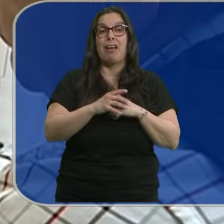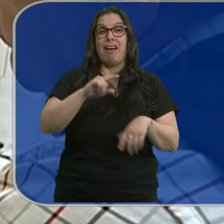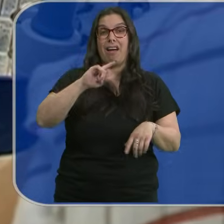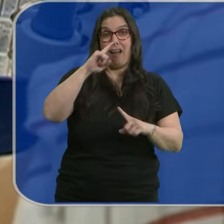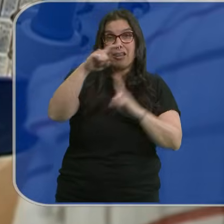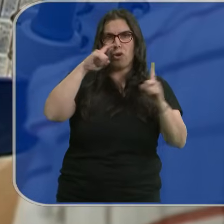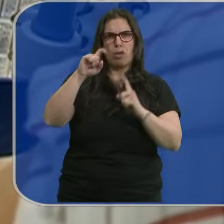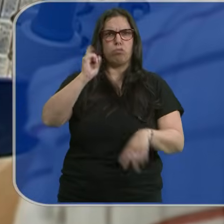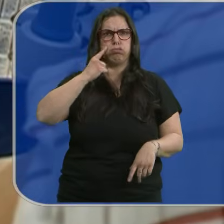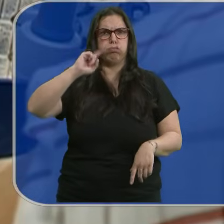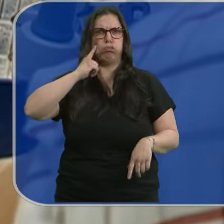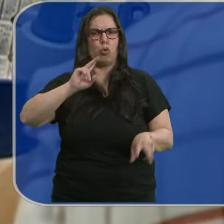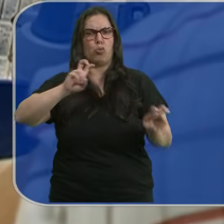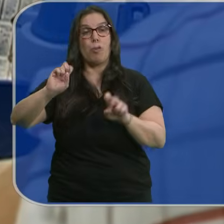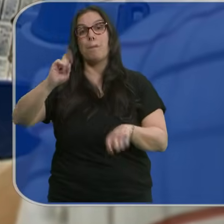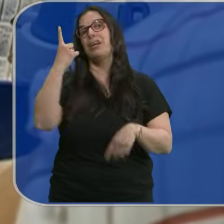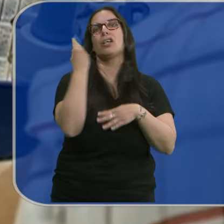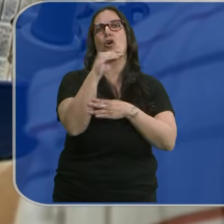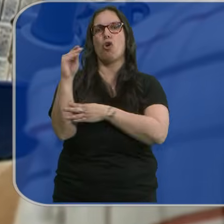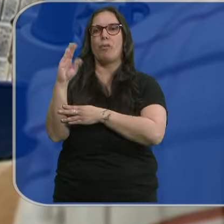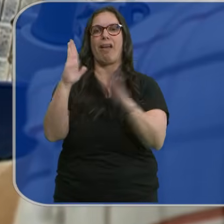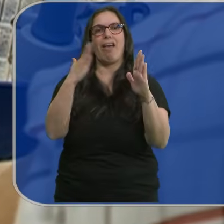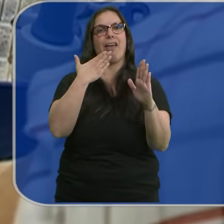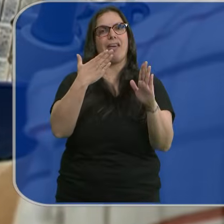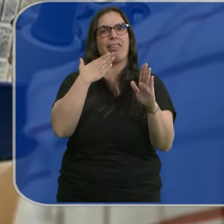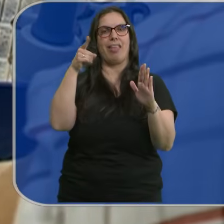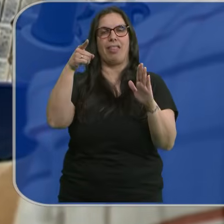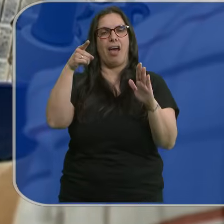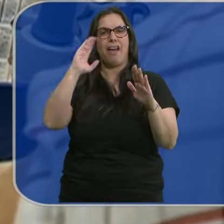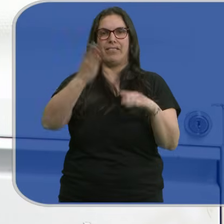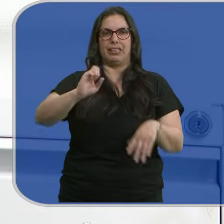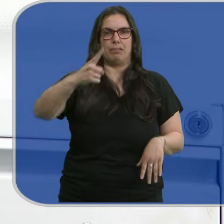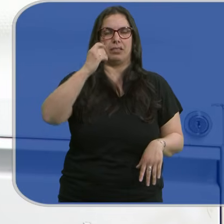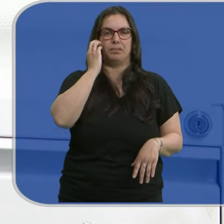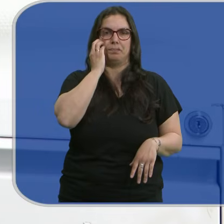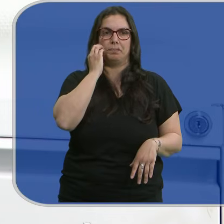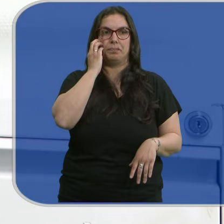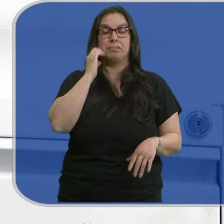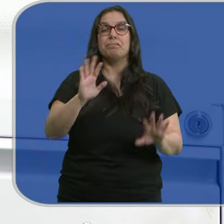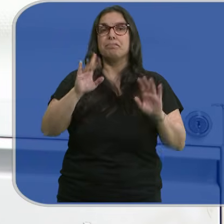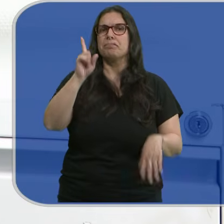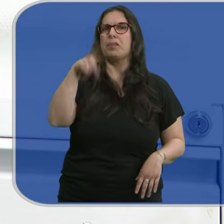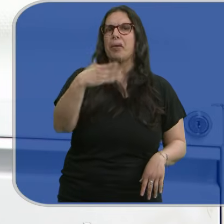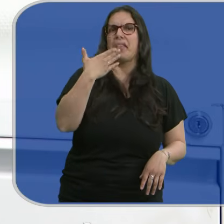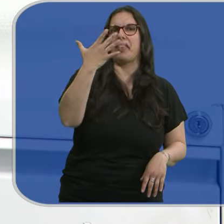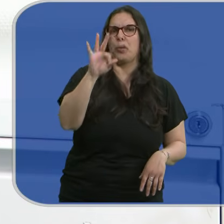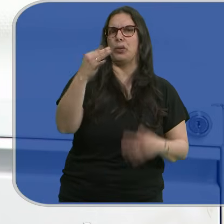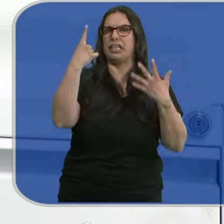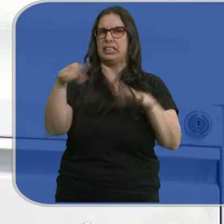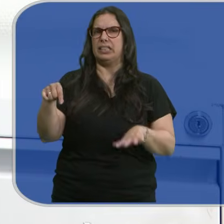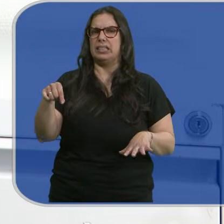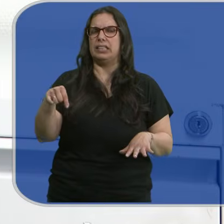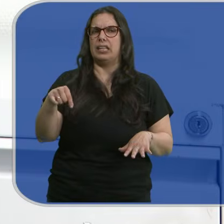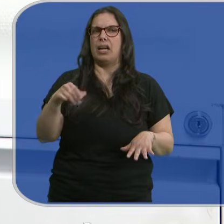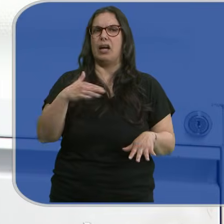diagnostican casos nuevos, sobre todo entre jóvenes, que es la franja de edad a la que más afecta. Pero también a partir de los 50-60 años